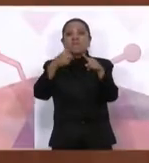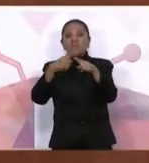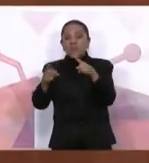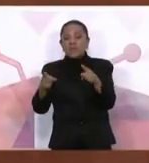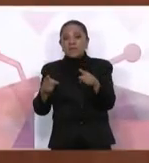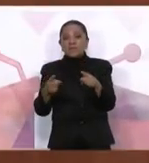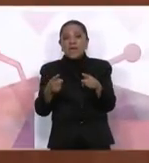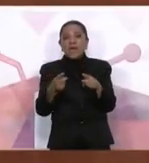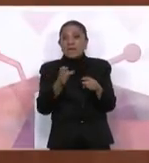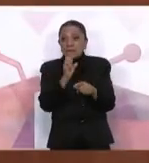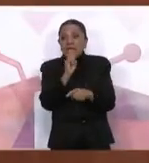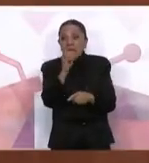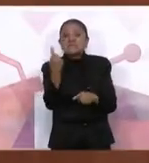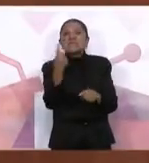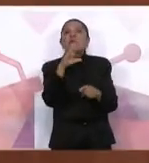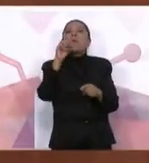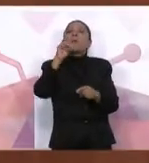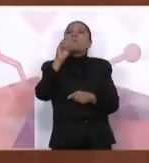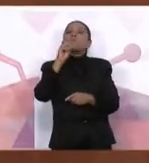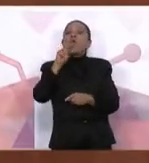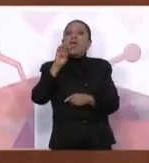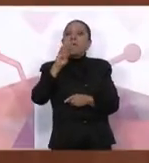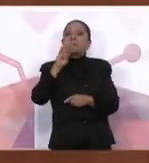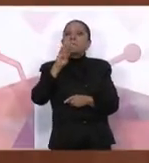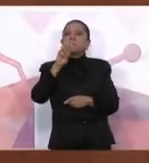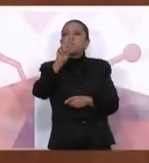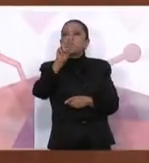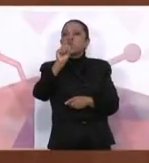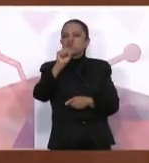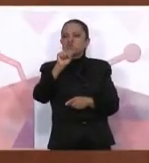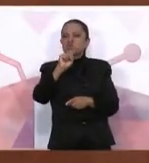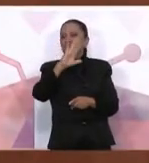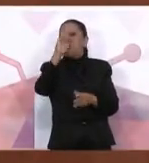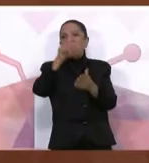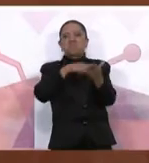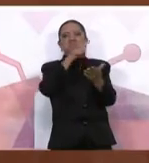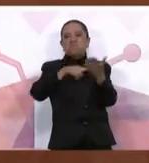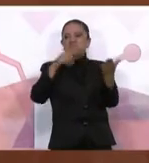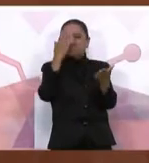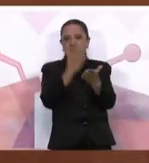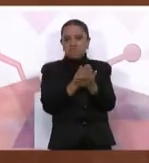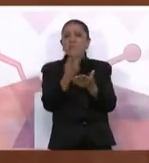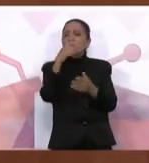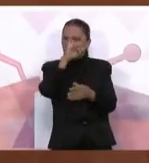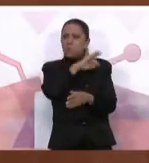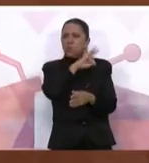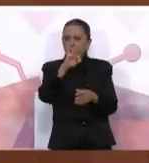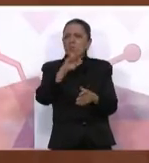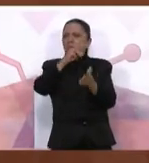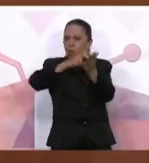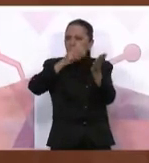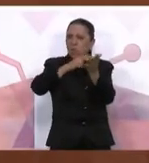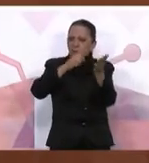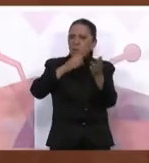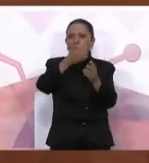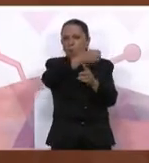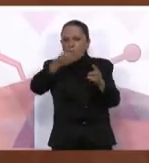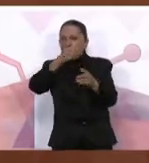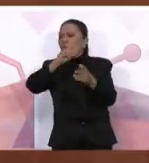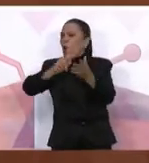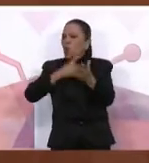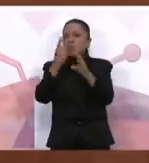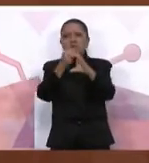cancelar sin embargo yo creo que si podemos reorganizar el transporte y sobre todo hacer efectivo está propuesta del